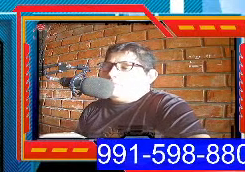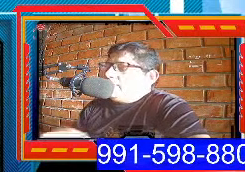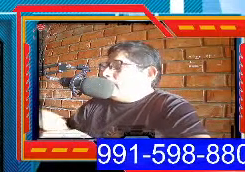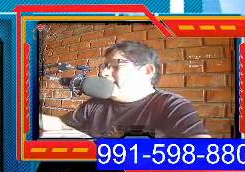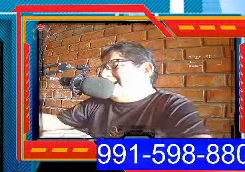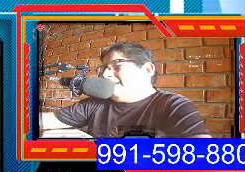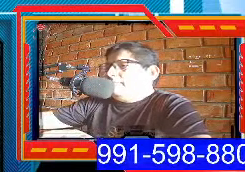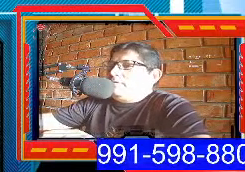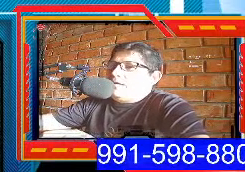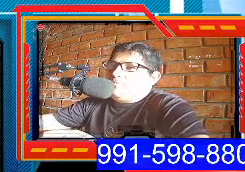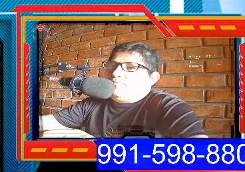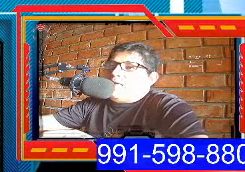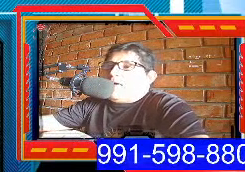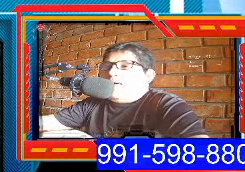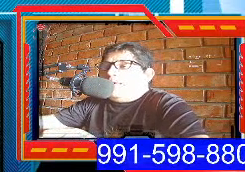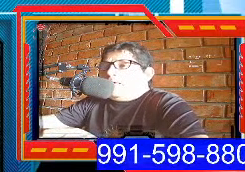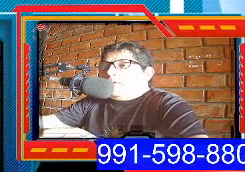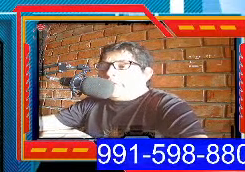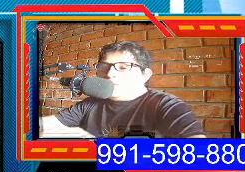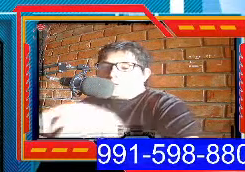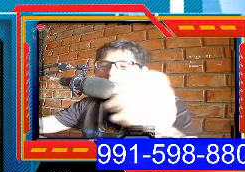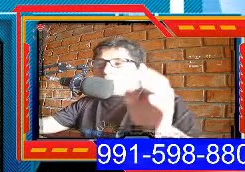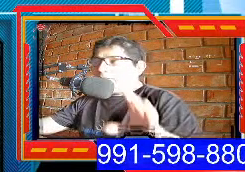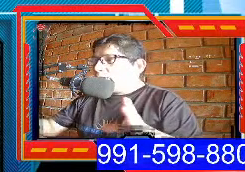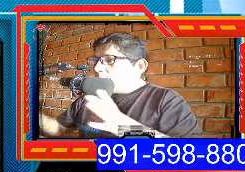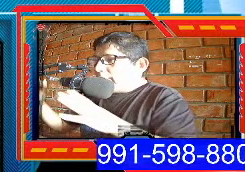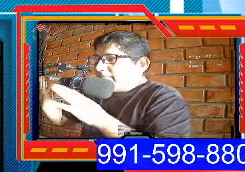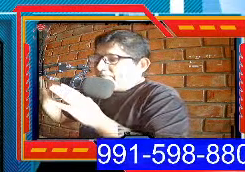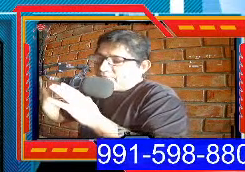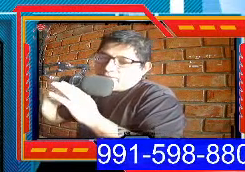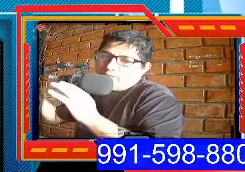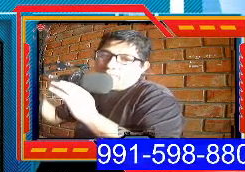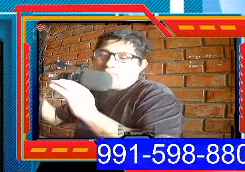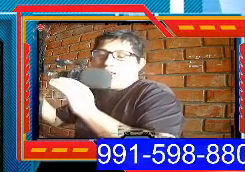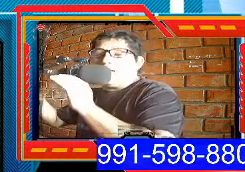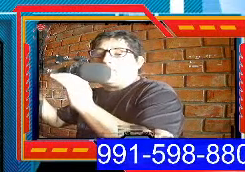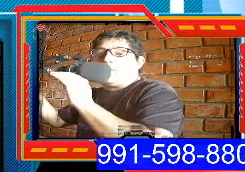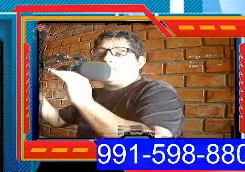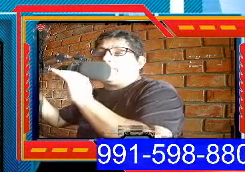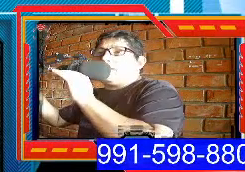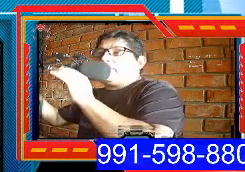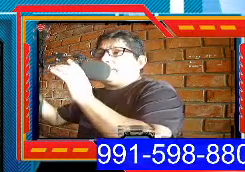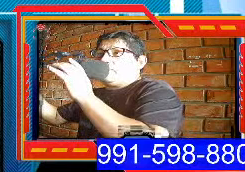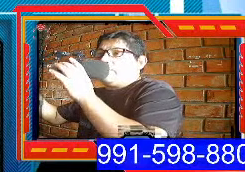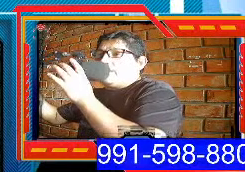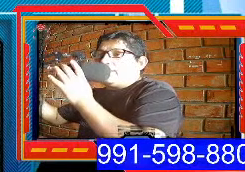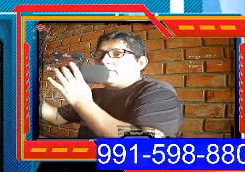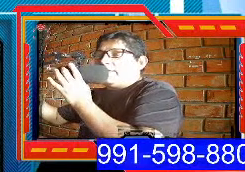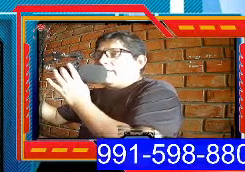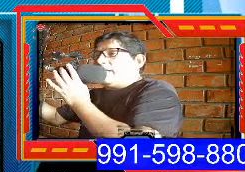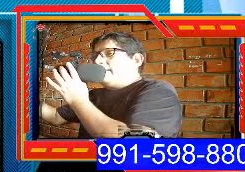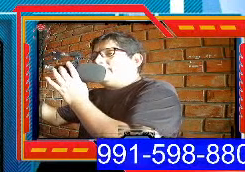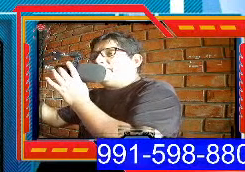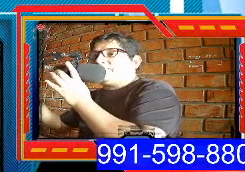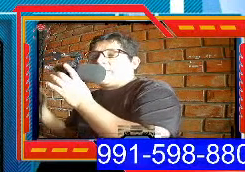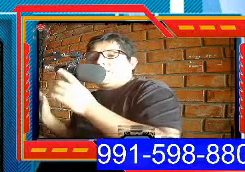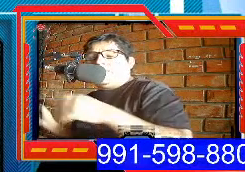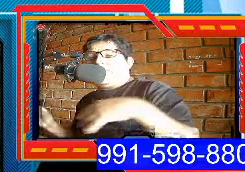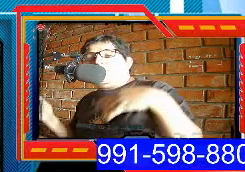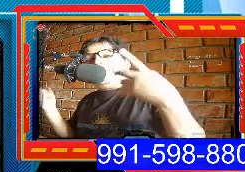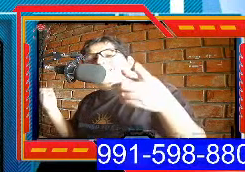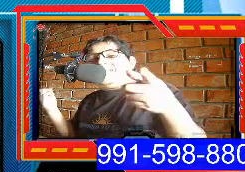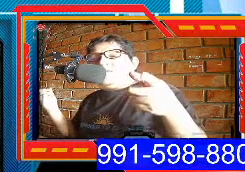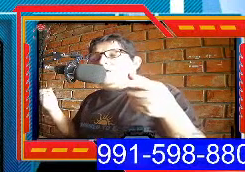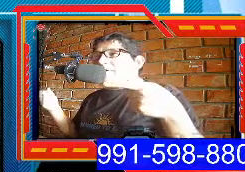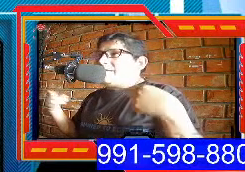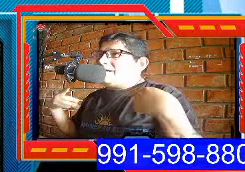Aguanari. Aguanari. Bien, chicos, entonces es todo por hoy. La clase me ha gustado, ha estado bonita, está entretenida. Siempre